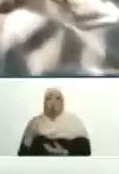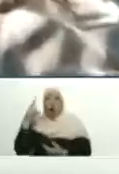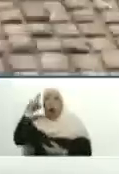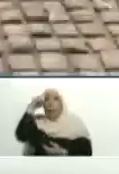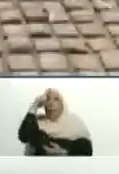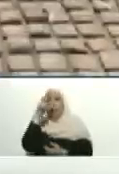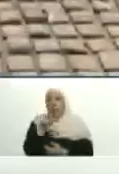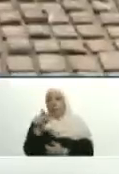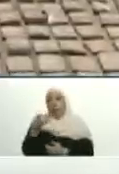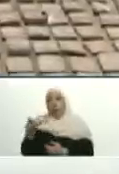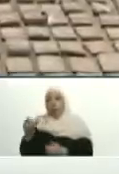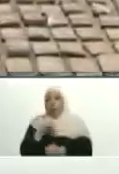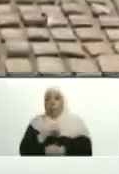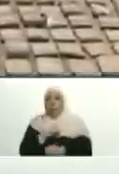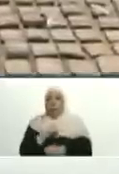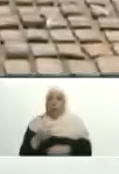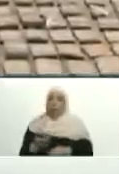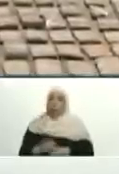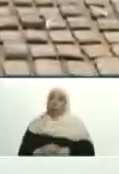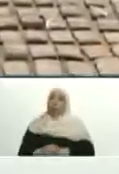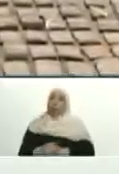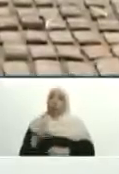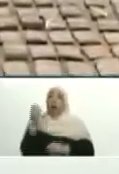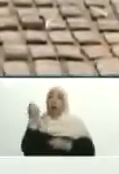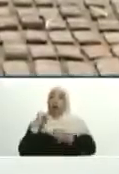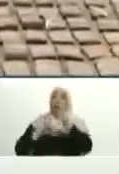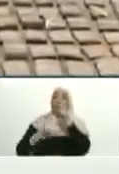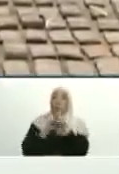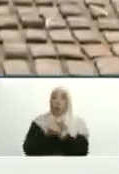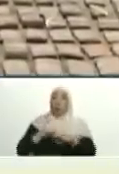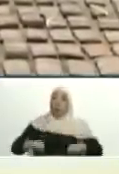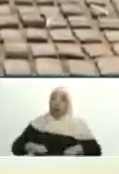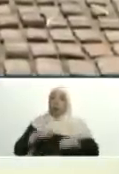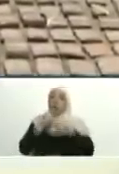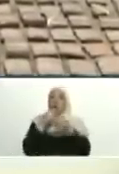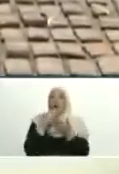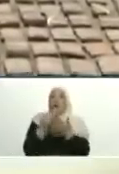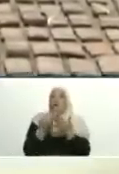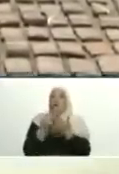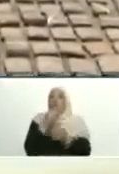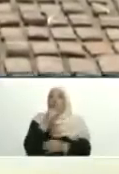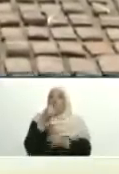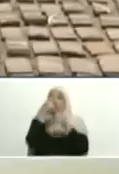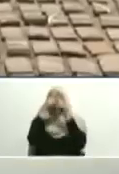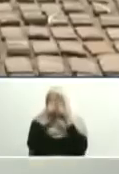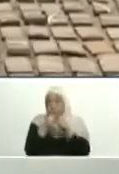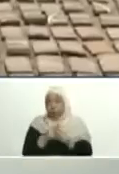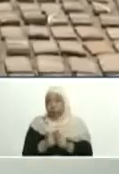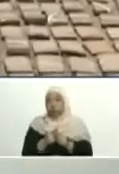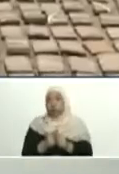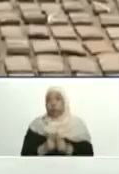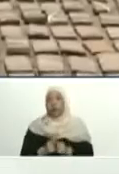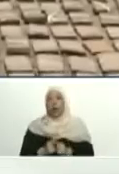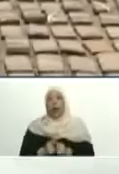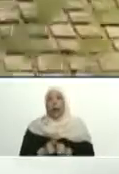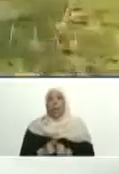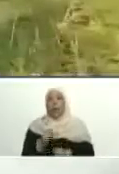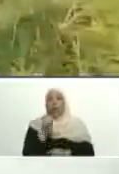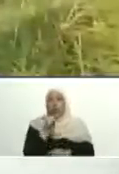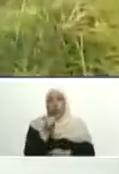combatiendo en el terreno. Hemos recibido un informe completo del general en jefe Hernández